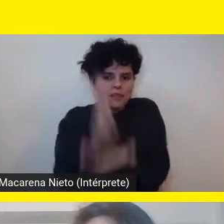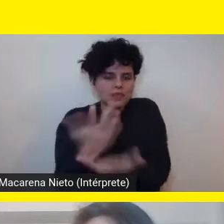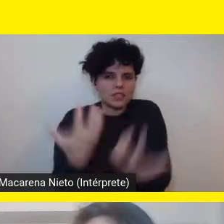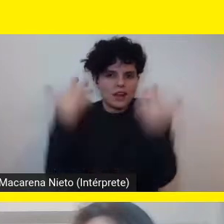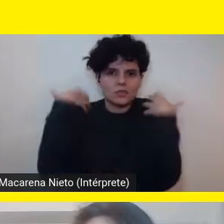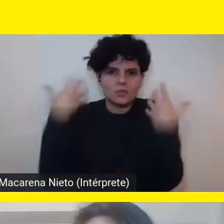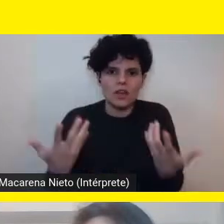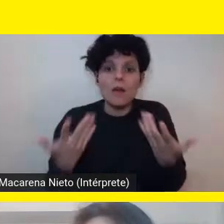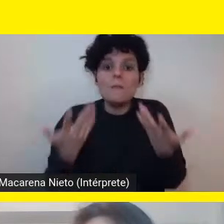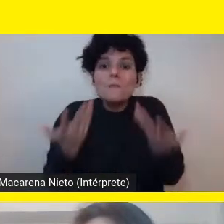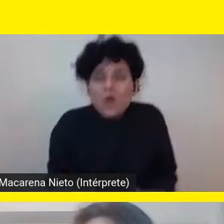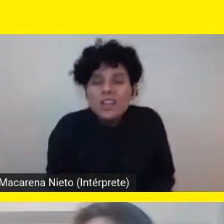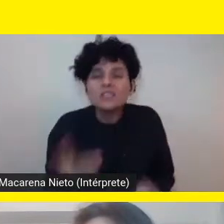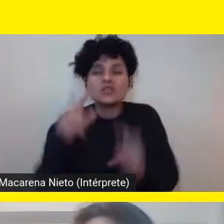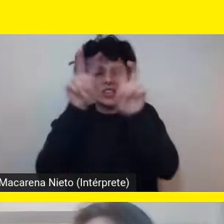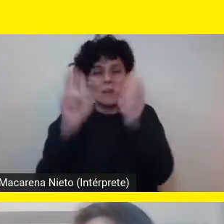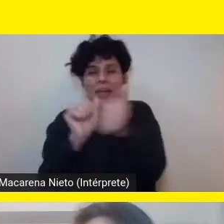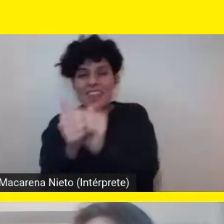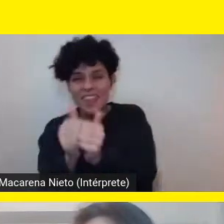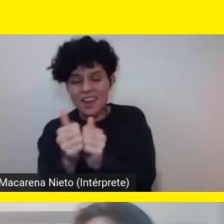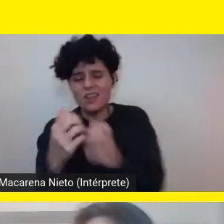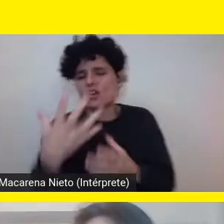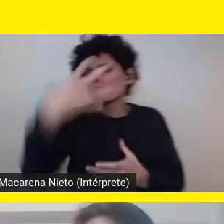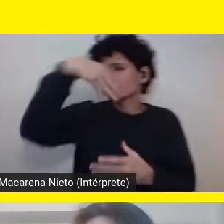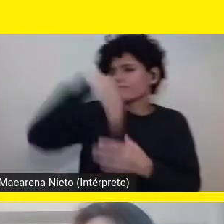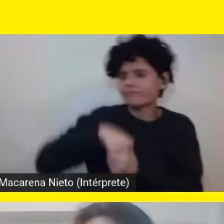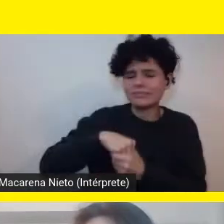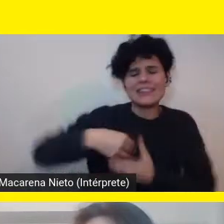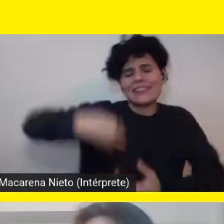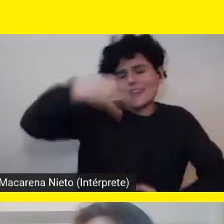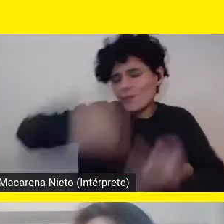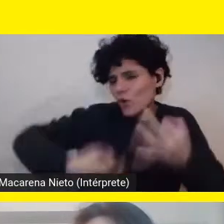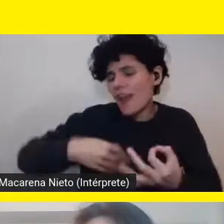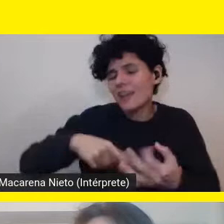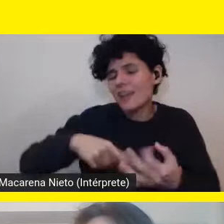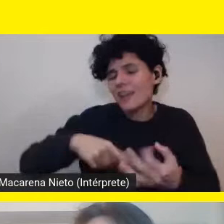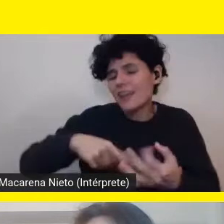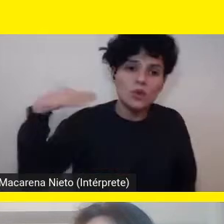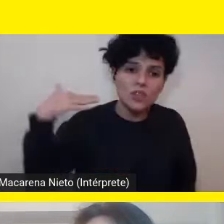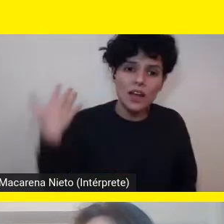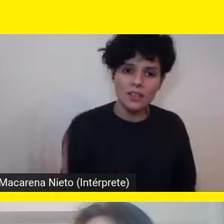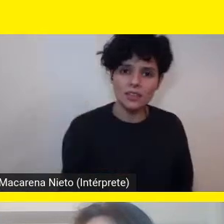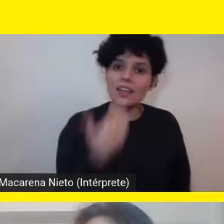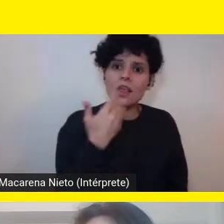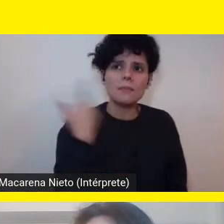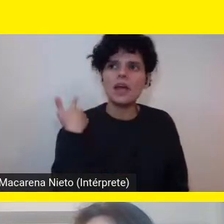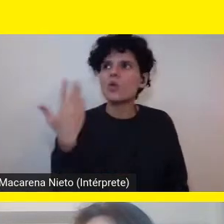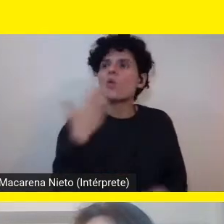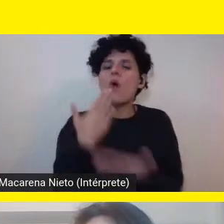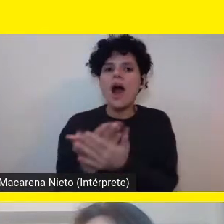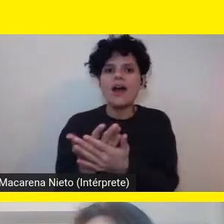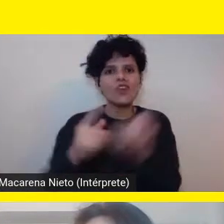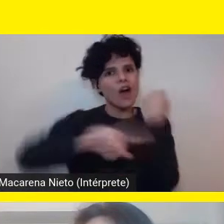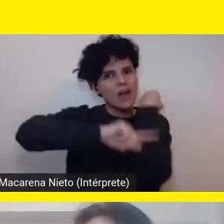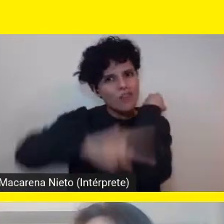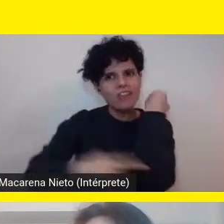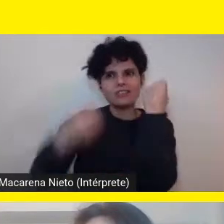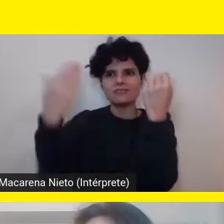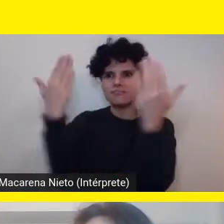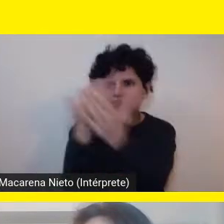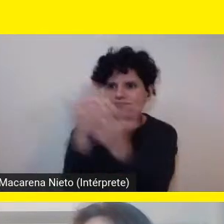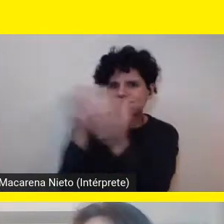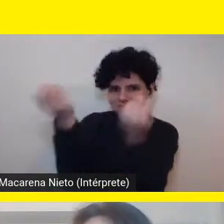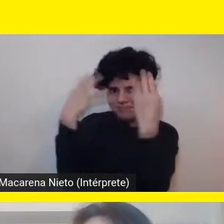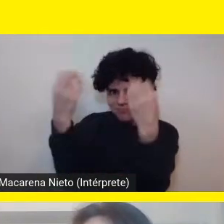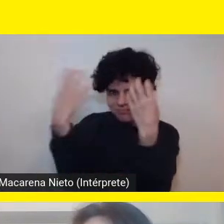necesaria la perspectiva de género en tribunales y desde la formación. No estoy hablando desde ya cuando son jueces, sino